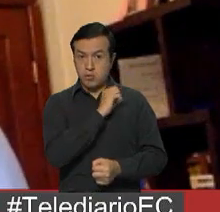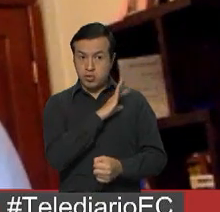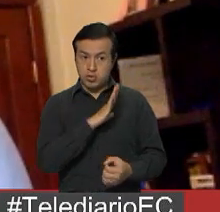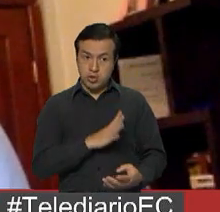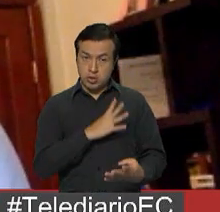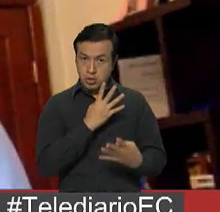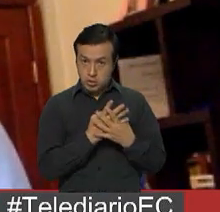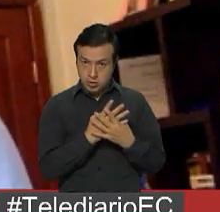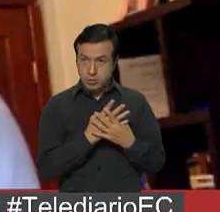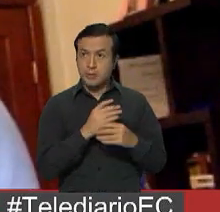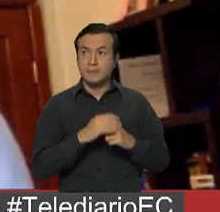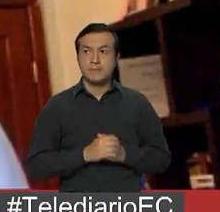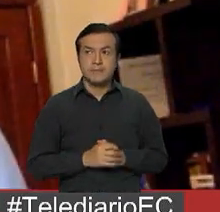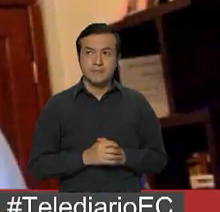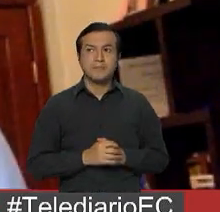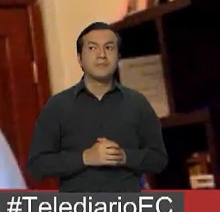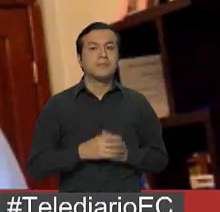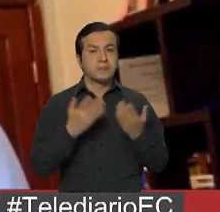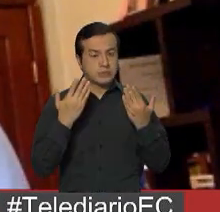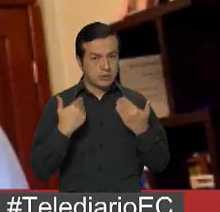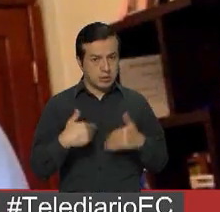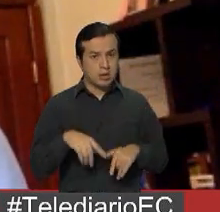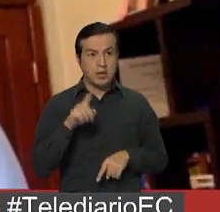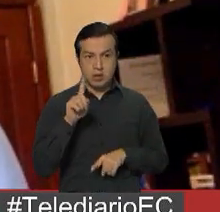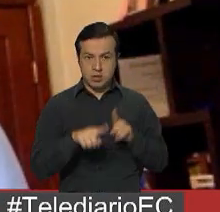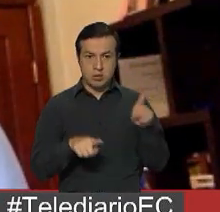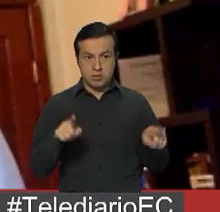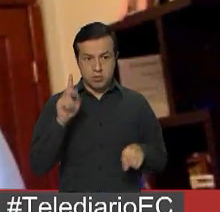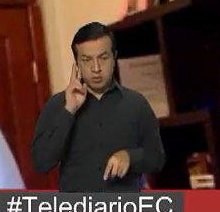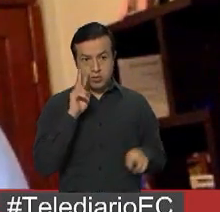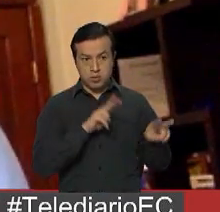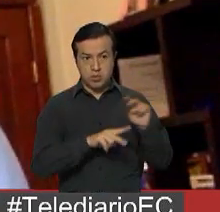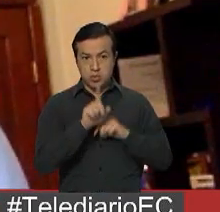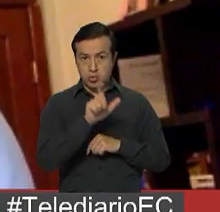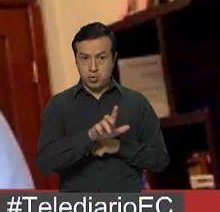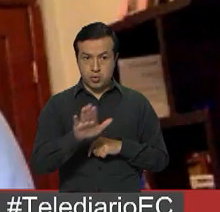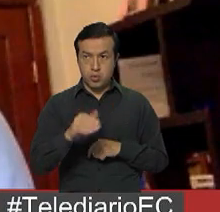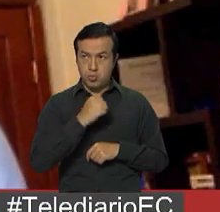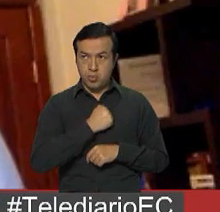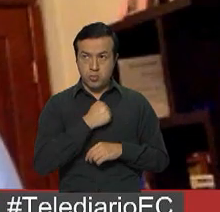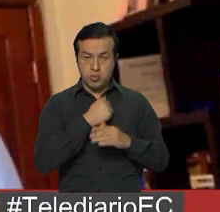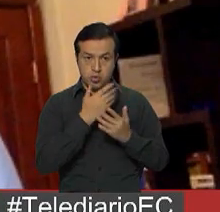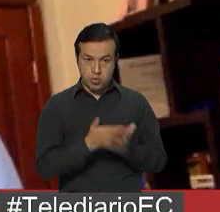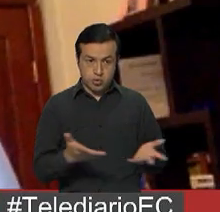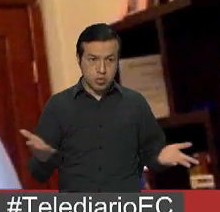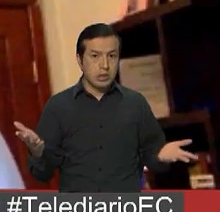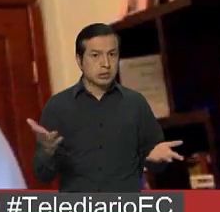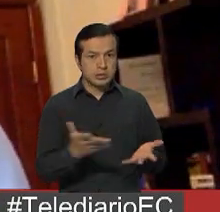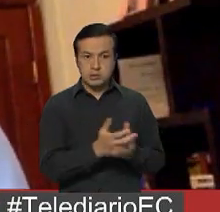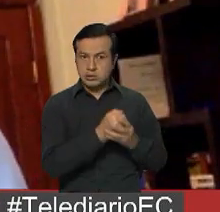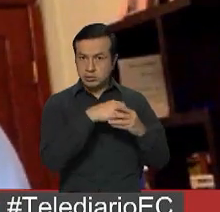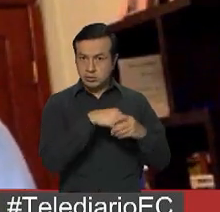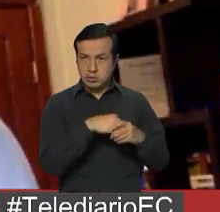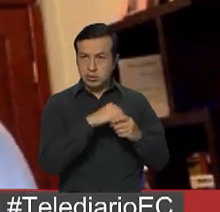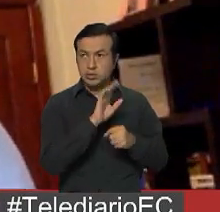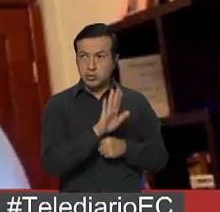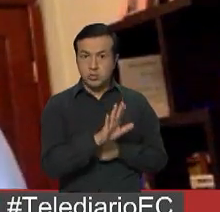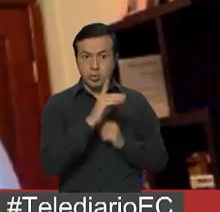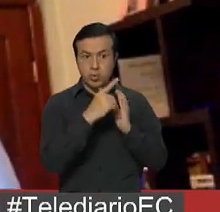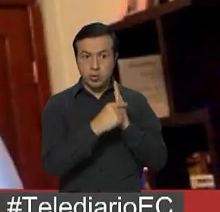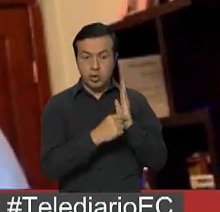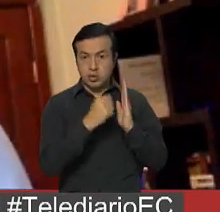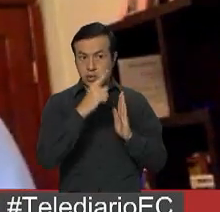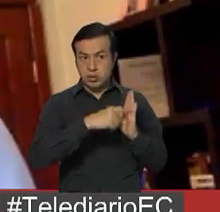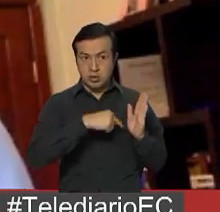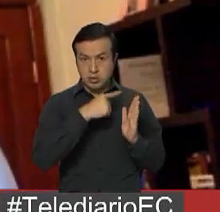preventiva hubo inclusive medidas reales sobre sus bienes muebles inmuebles e inclusive la inmovilización de sus cuentas